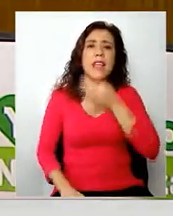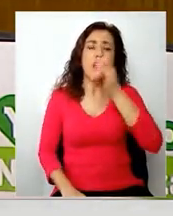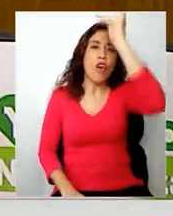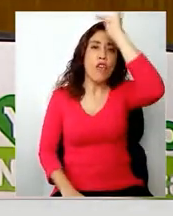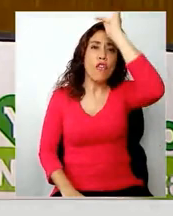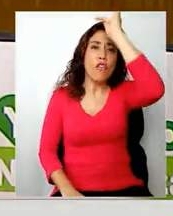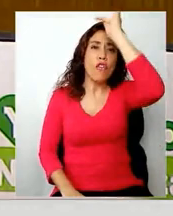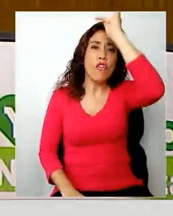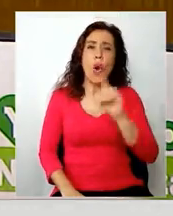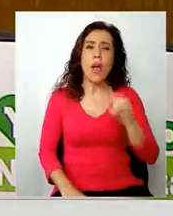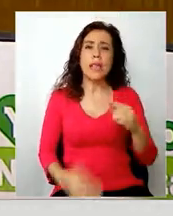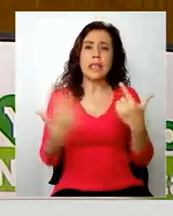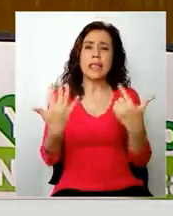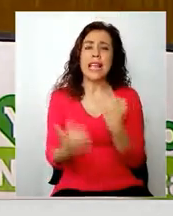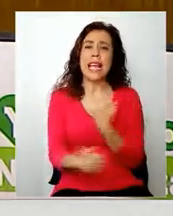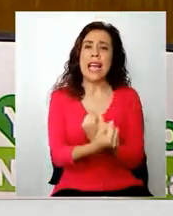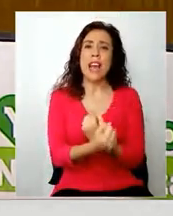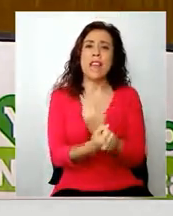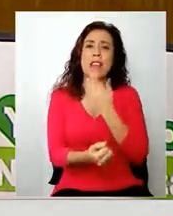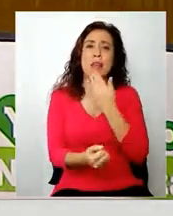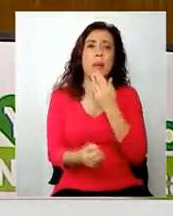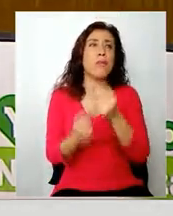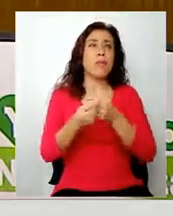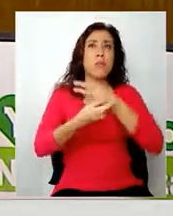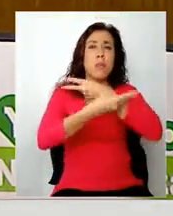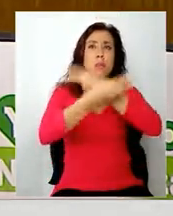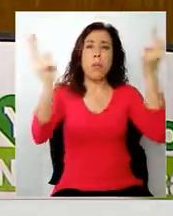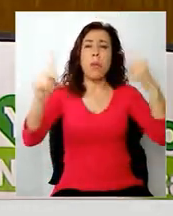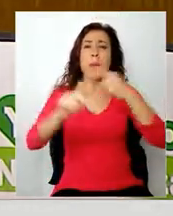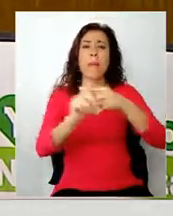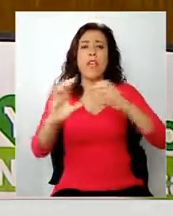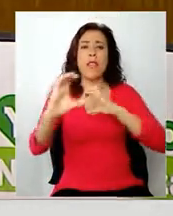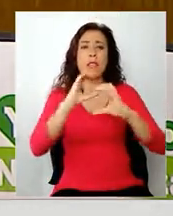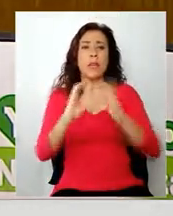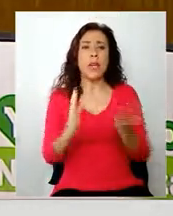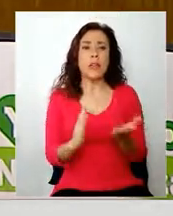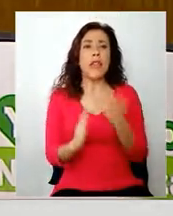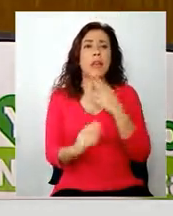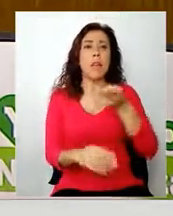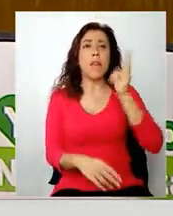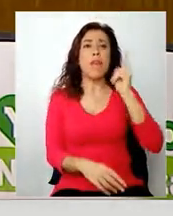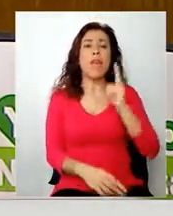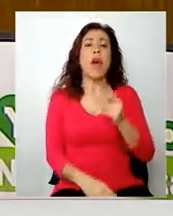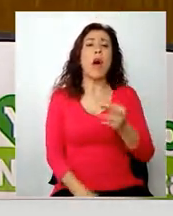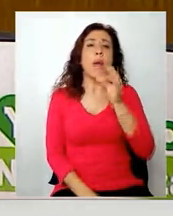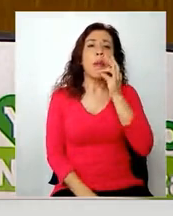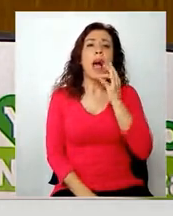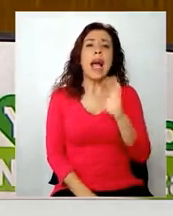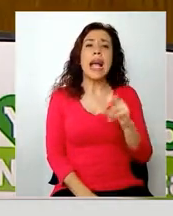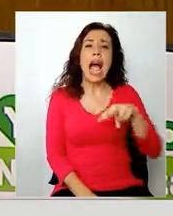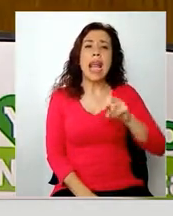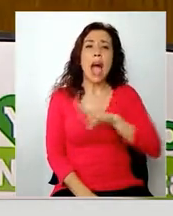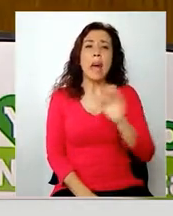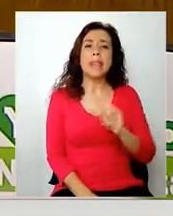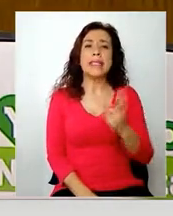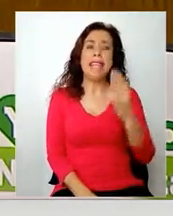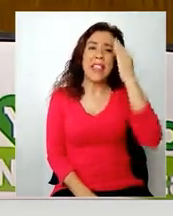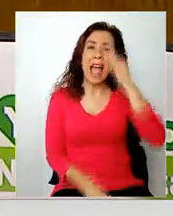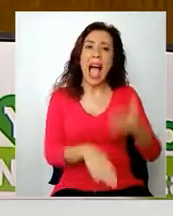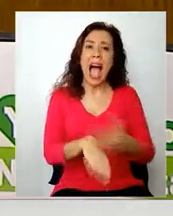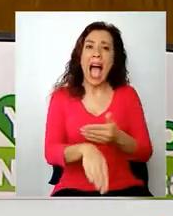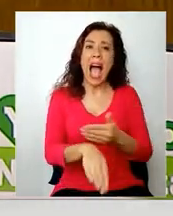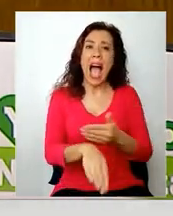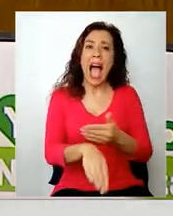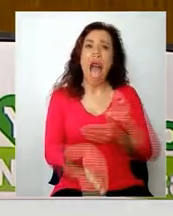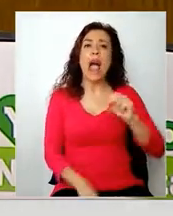carabineros replicada masivamente por los medios señalar que está prohibido consumir Cannabis tres días antes de conducir de Dónde sacan eso una falacia o que el cannabis permanece